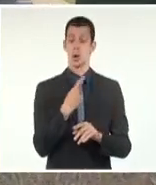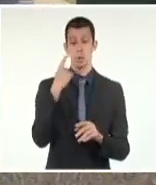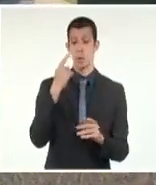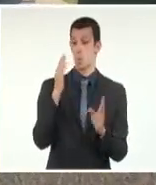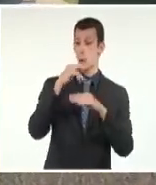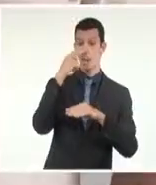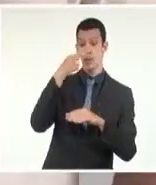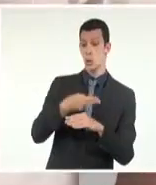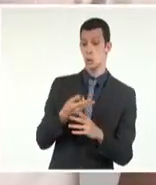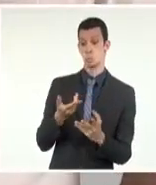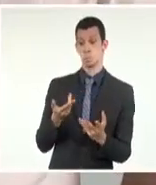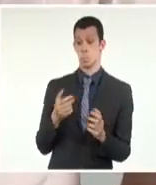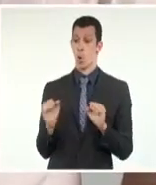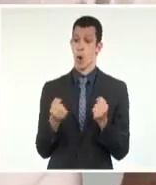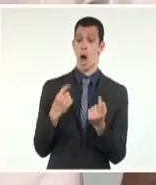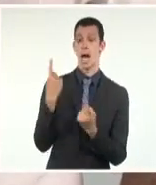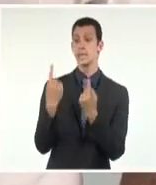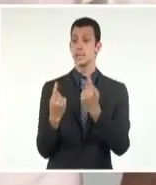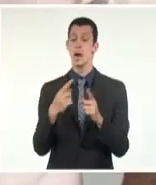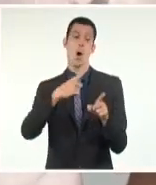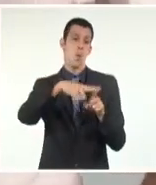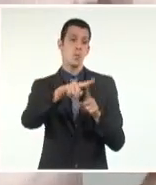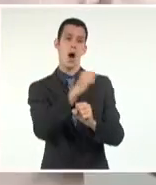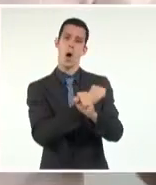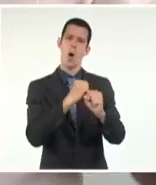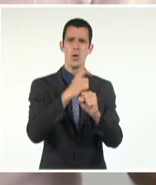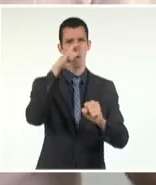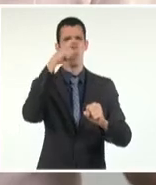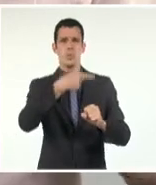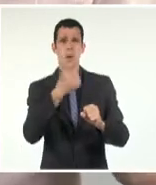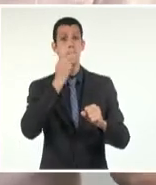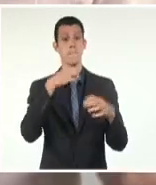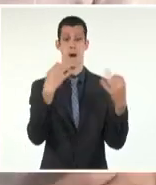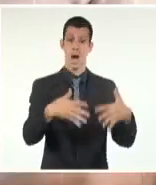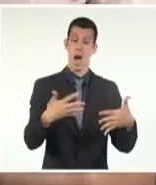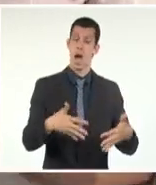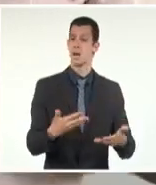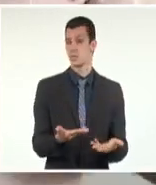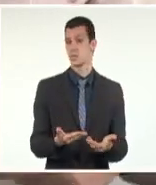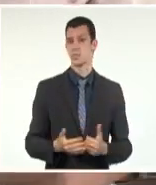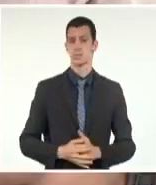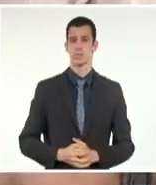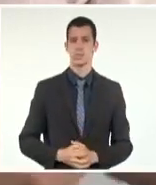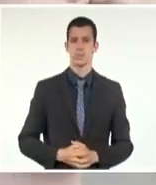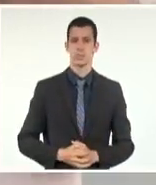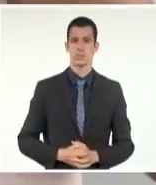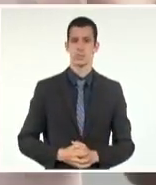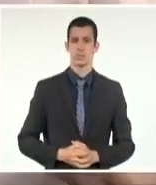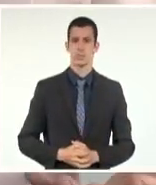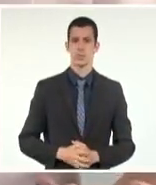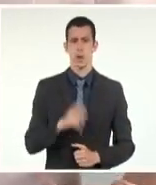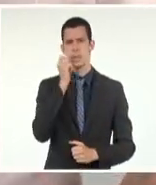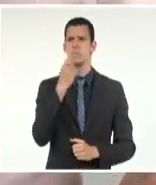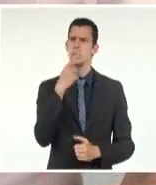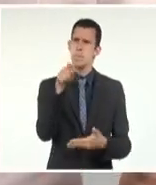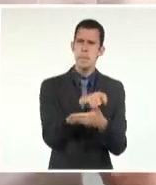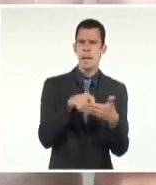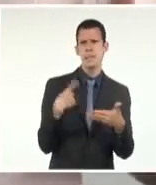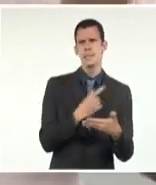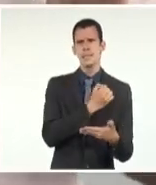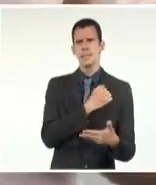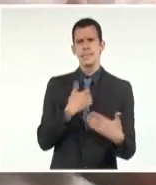escasos la estrategia está diseñada de manera tal que en el menor periodo tiempo posible poder recuperar mayor capacidad de